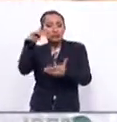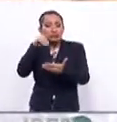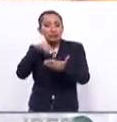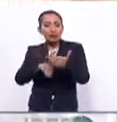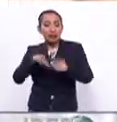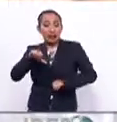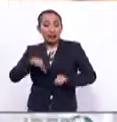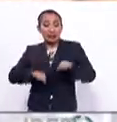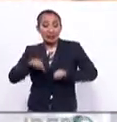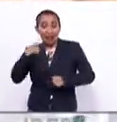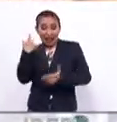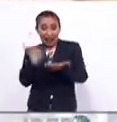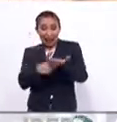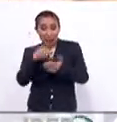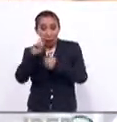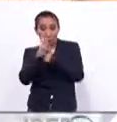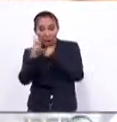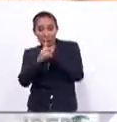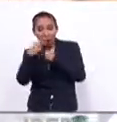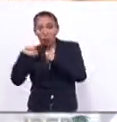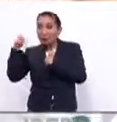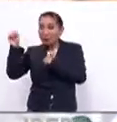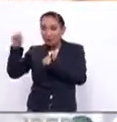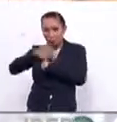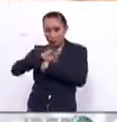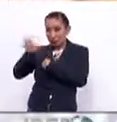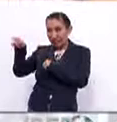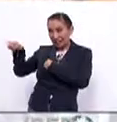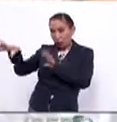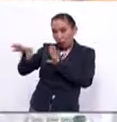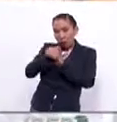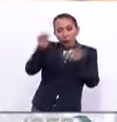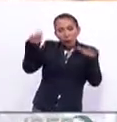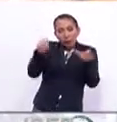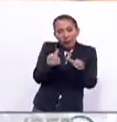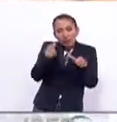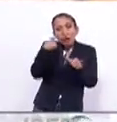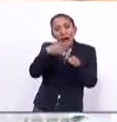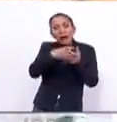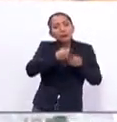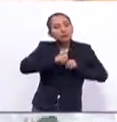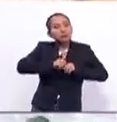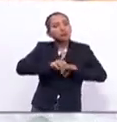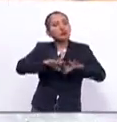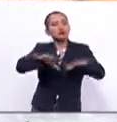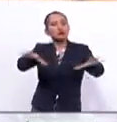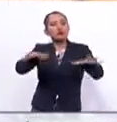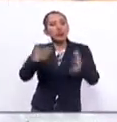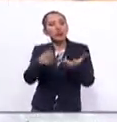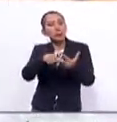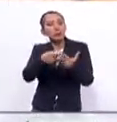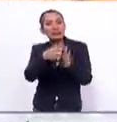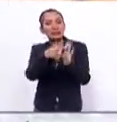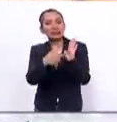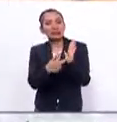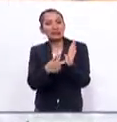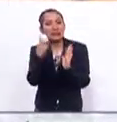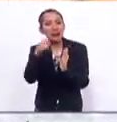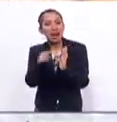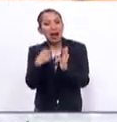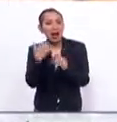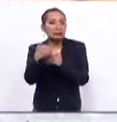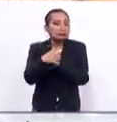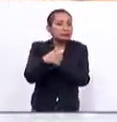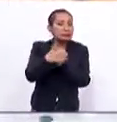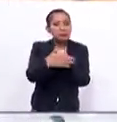de eventos internos que repliquen un poco lo que ocurrió en España, quizás en menor medida, pero sobre todo que establezcan lineamientos para el